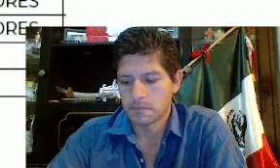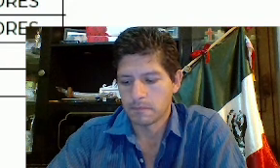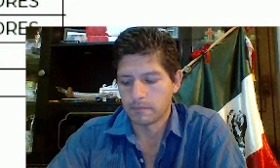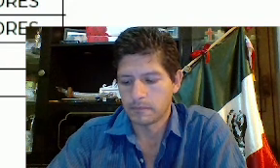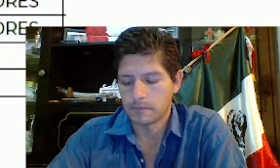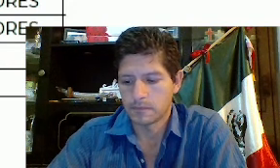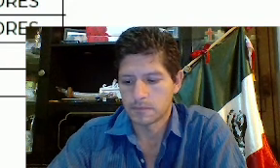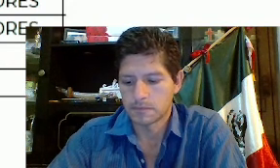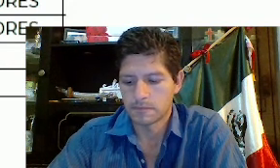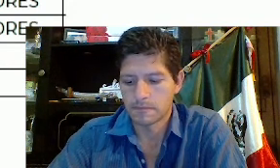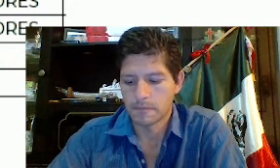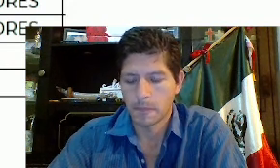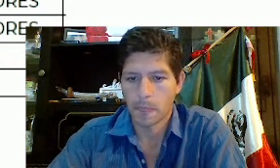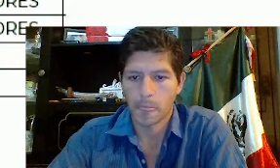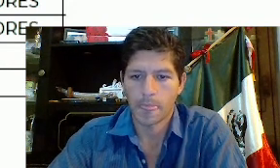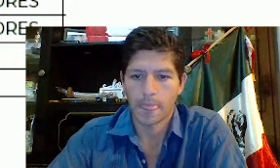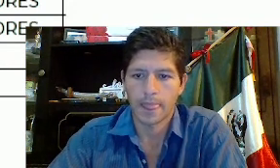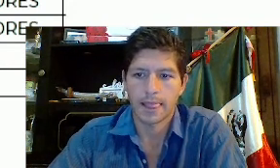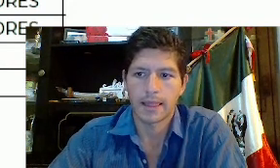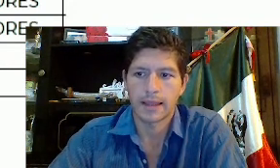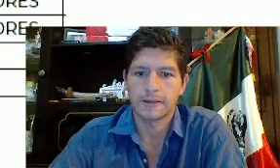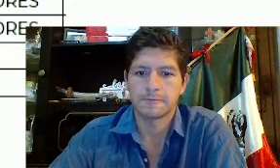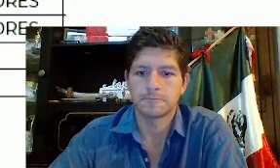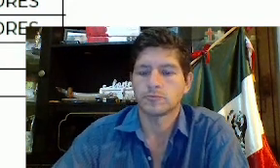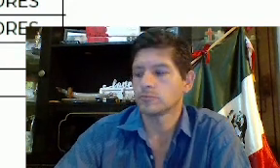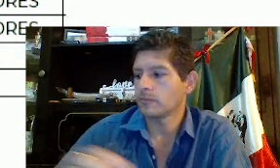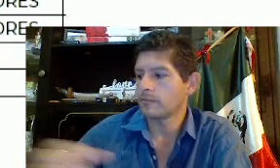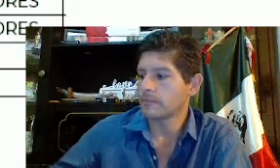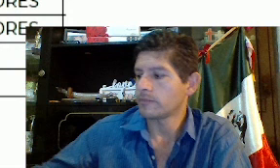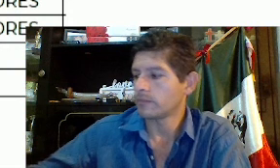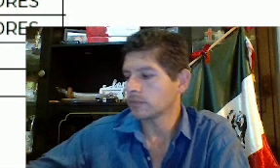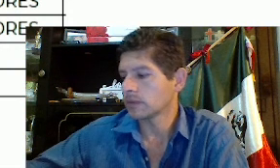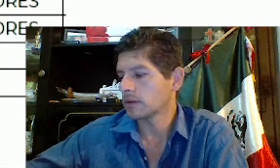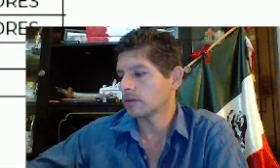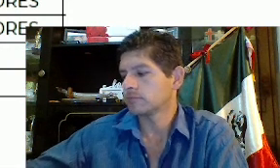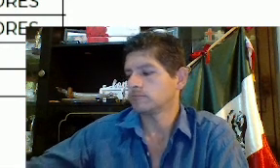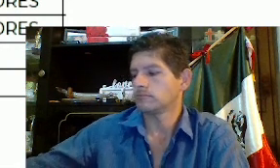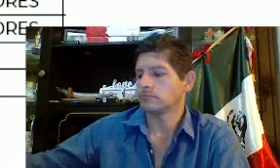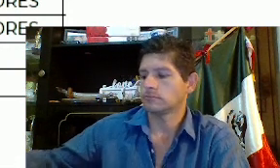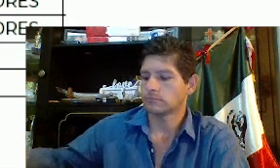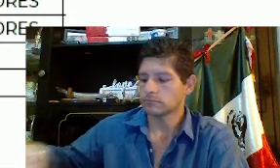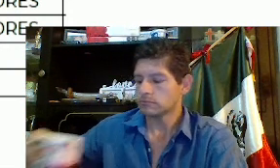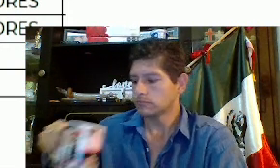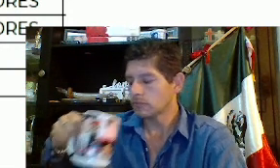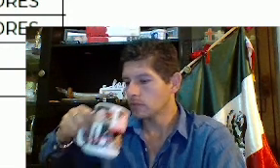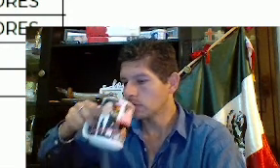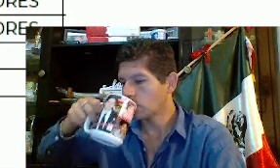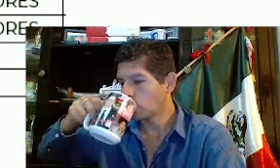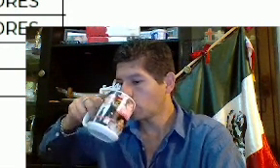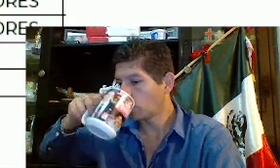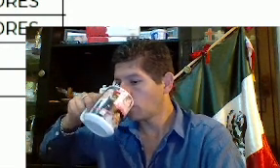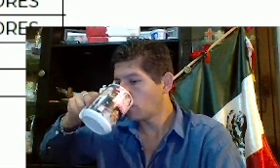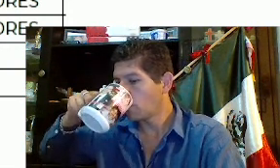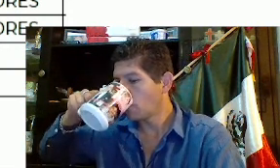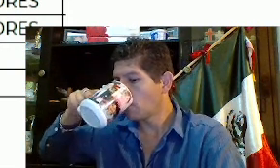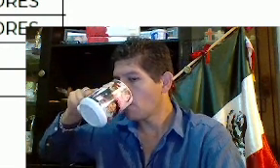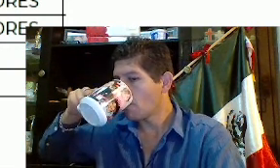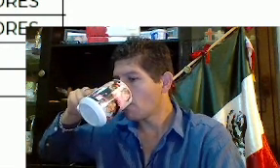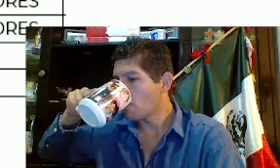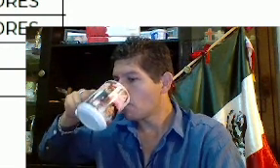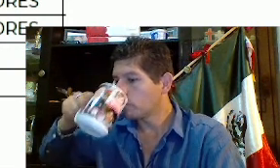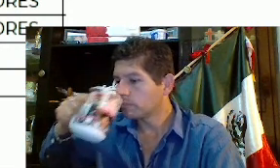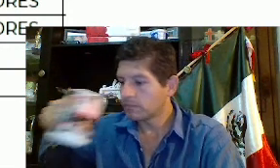pero este es el grupo que originalmente ha